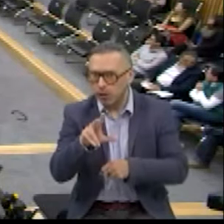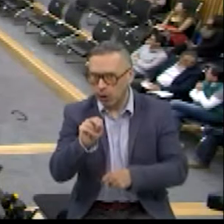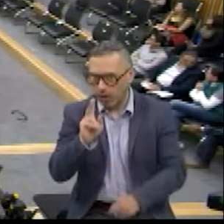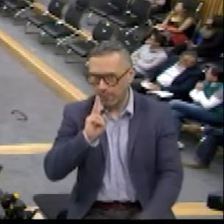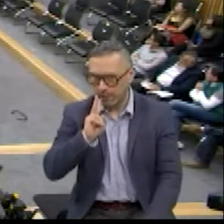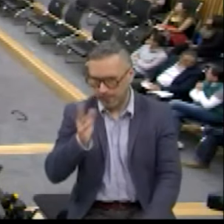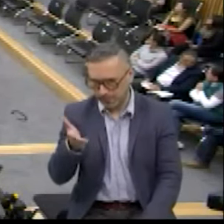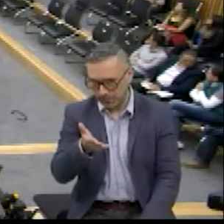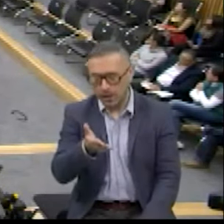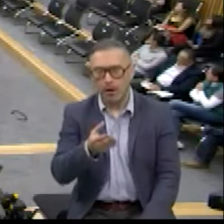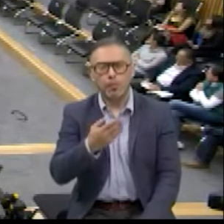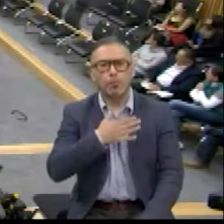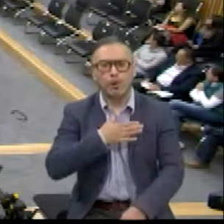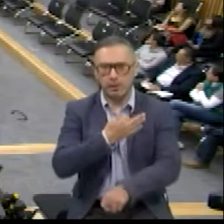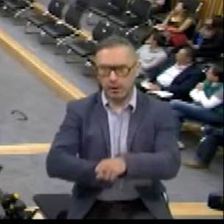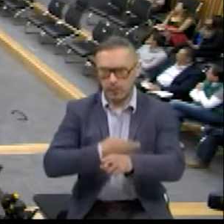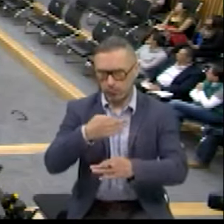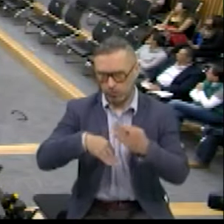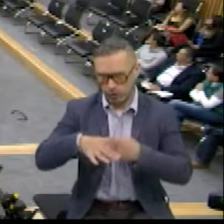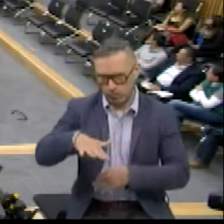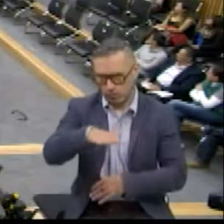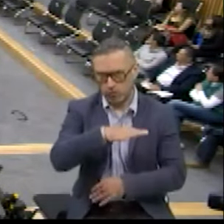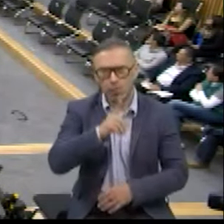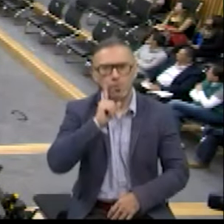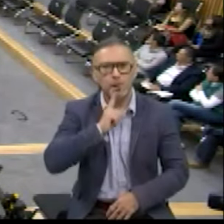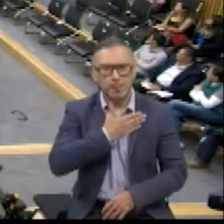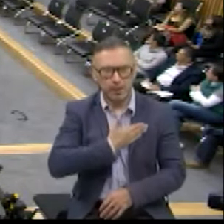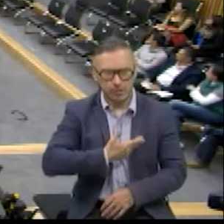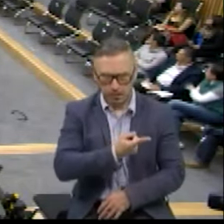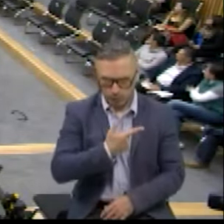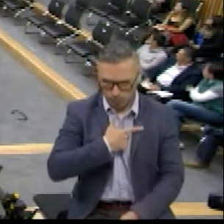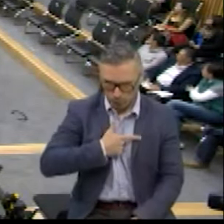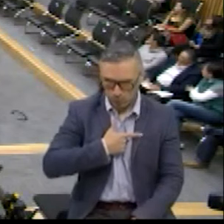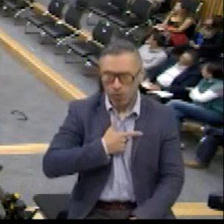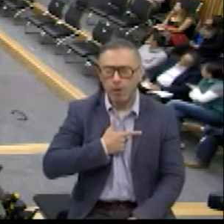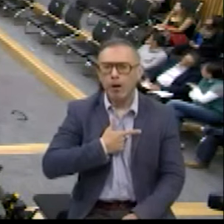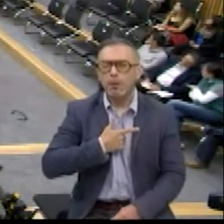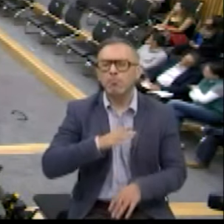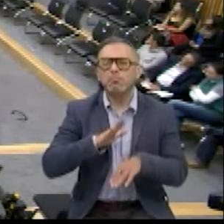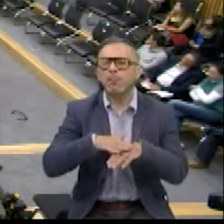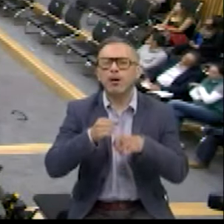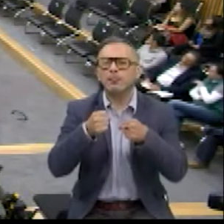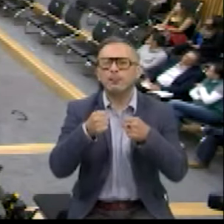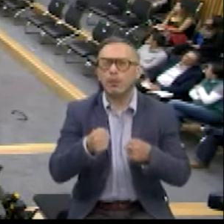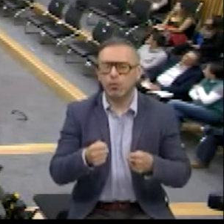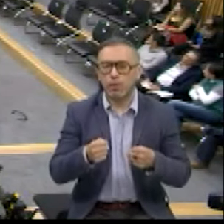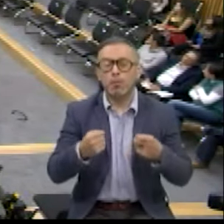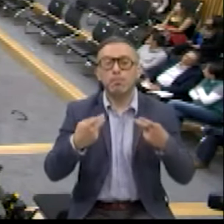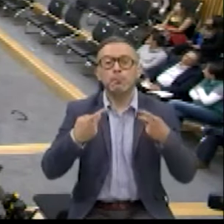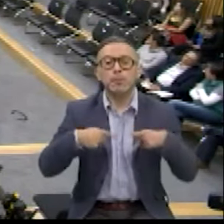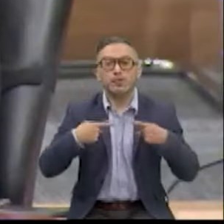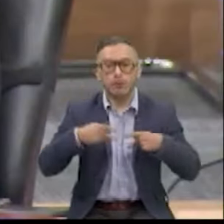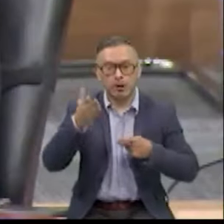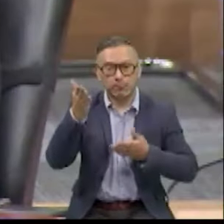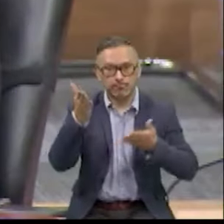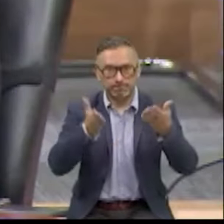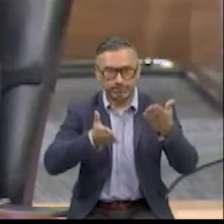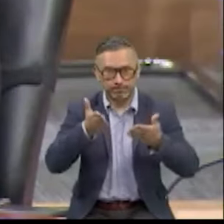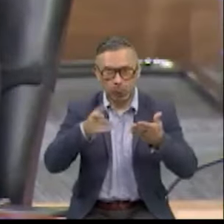Y nosotros, pues, también tenemos algunos protocolos de cuidado, porque efectivamente hay entornos muy específicos y concretos, pues, en donde hay que